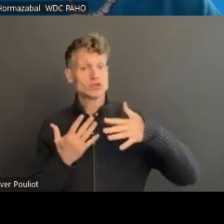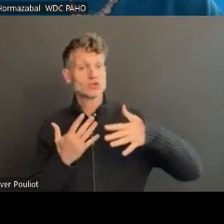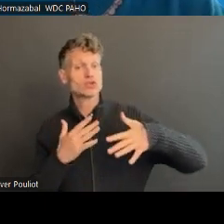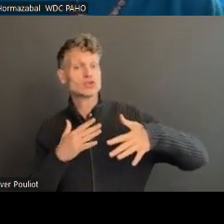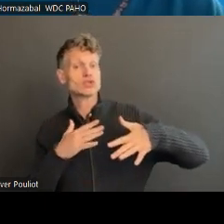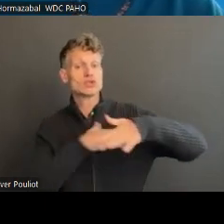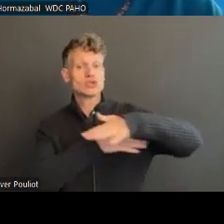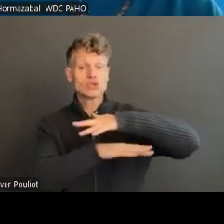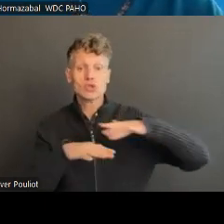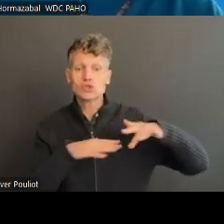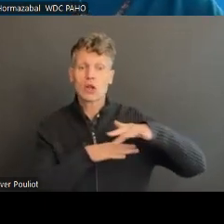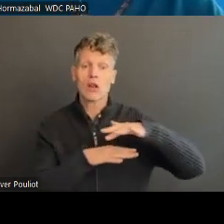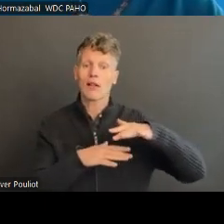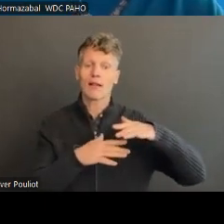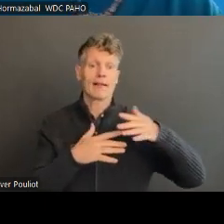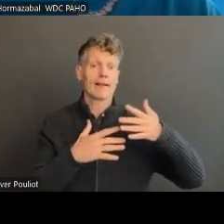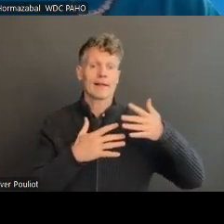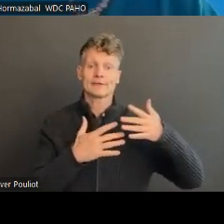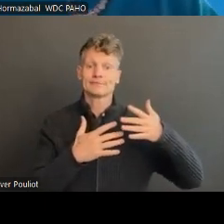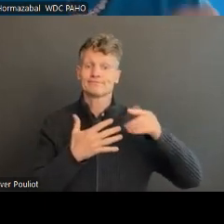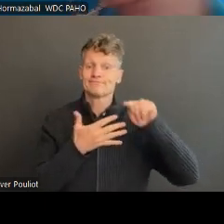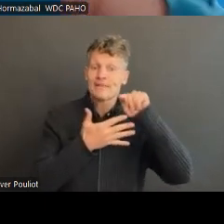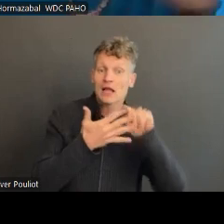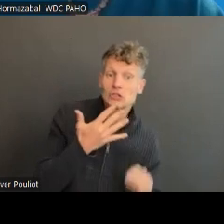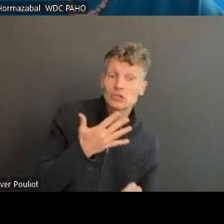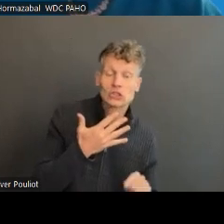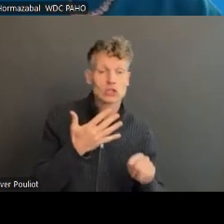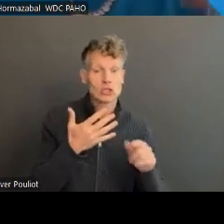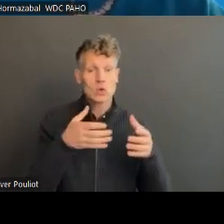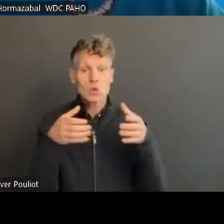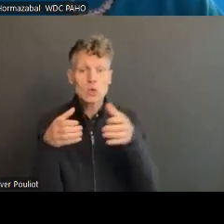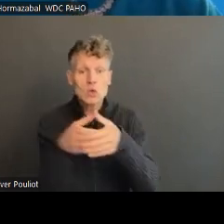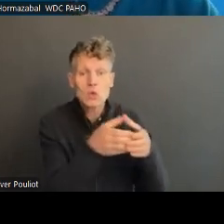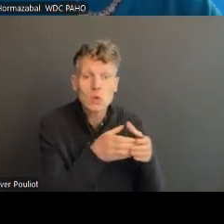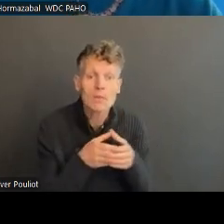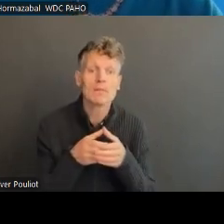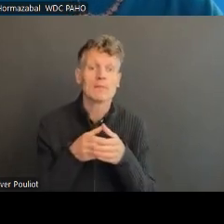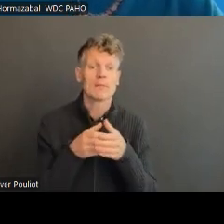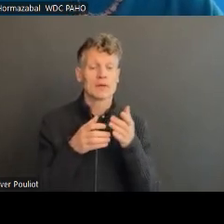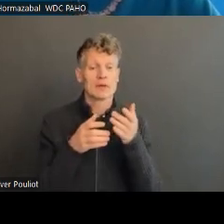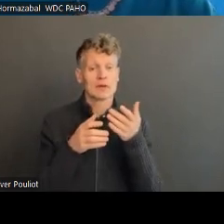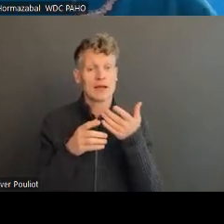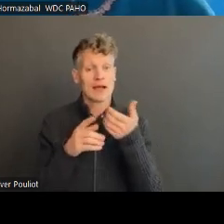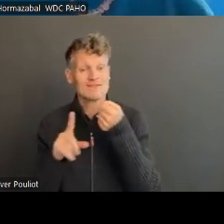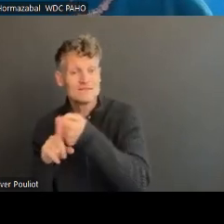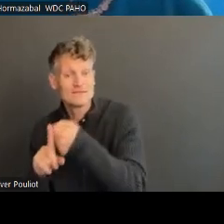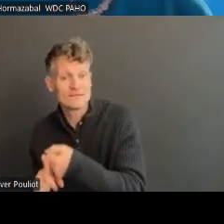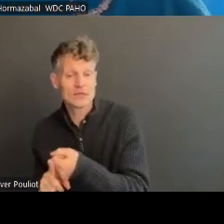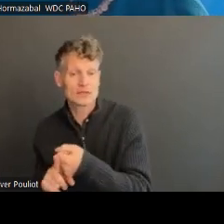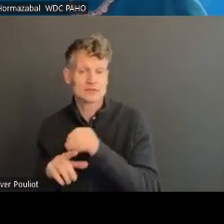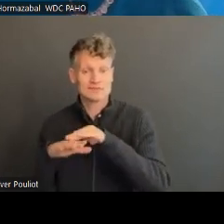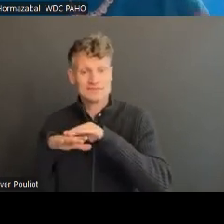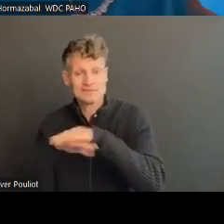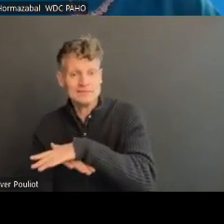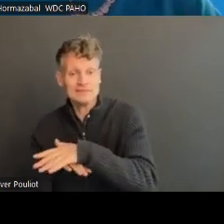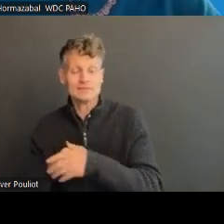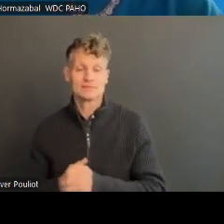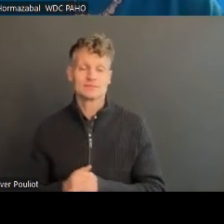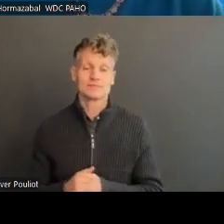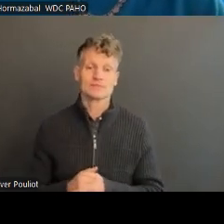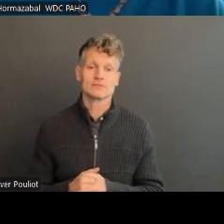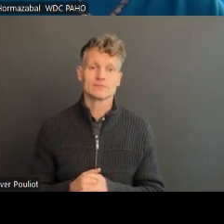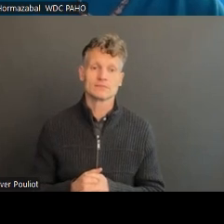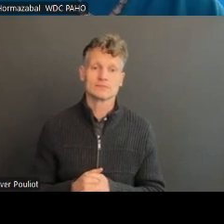hacemos intervenciones, sabemos que existe una heterogeneidad y realidad distinta en la región y por lo tanto necesitamos adaptar